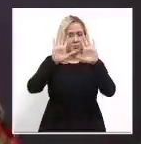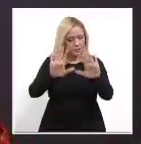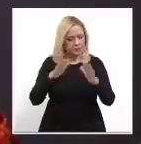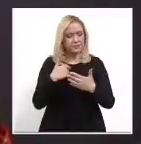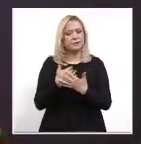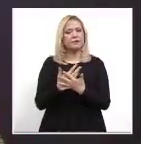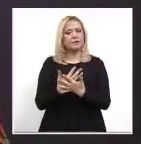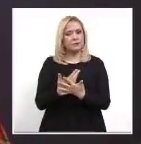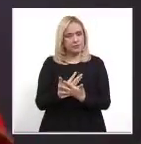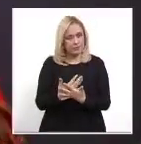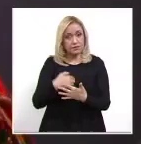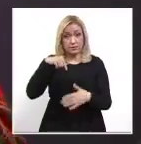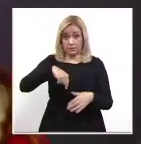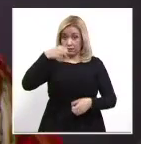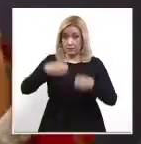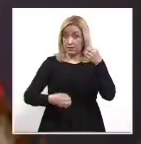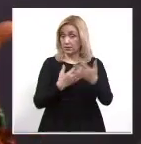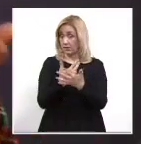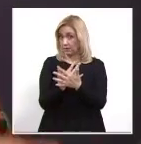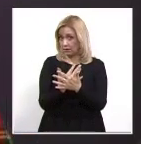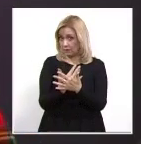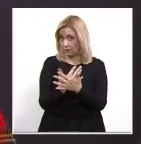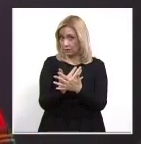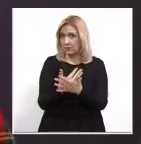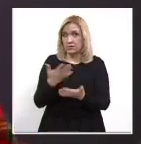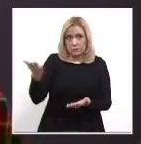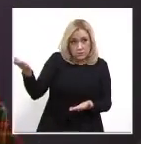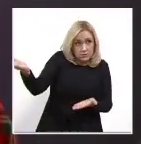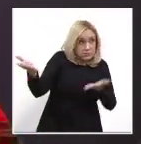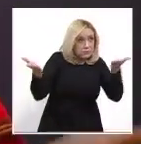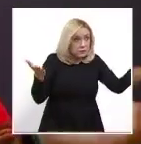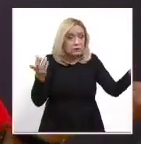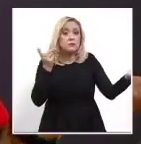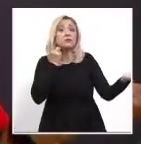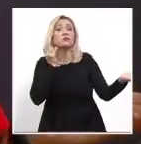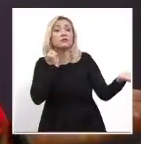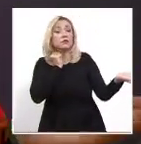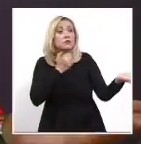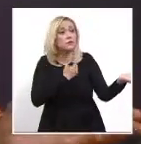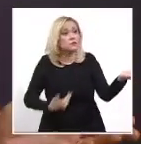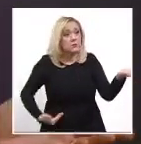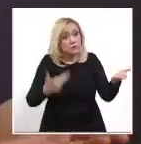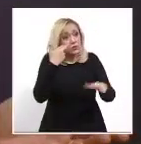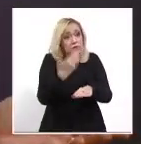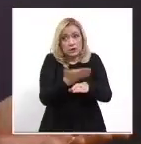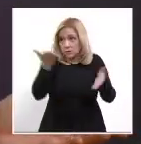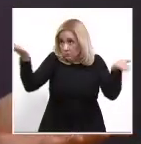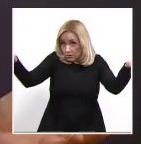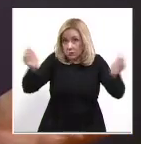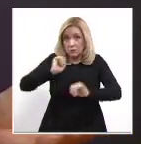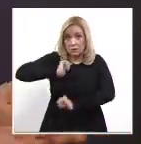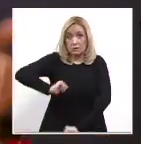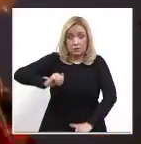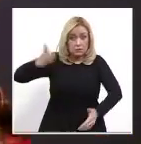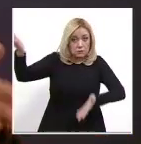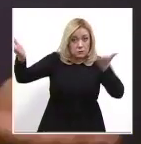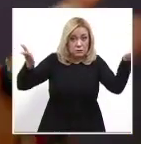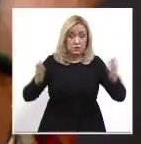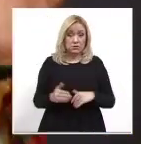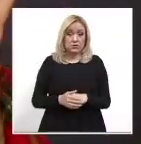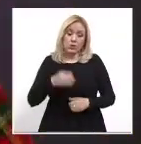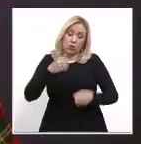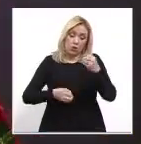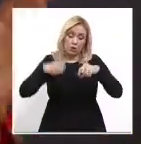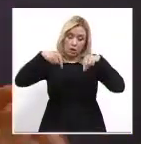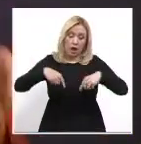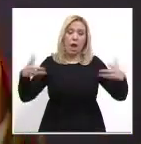esta Corte aguarda que los poderes de la República asuman sus responsabilidades y sus funciones. La Corte hará